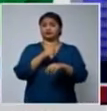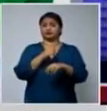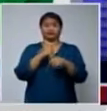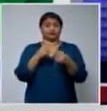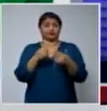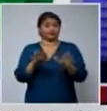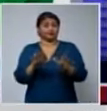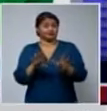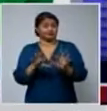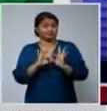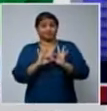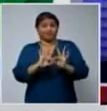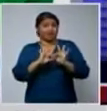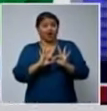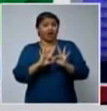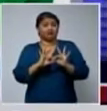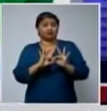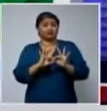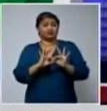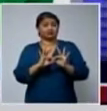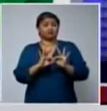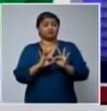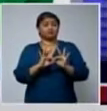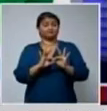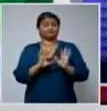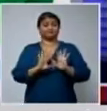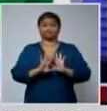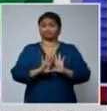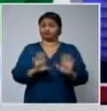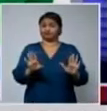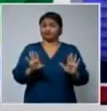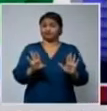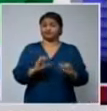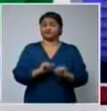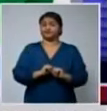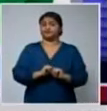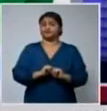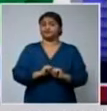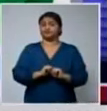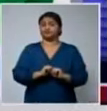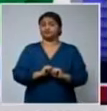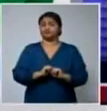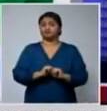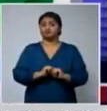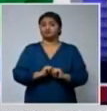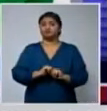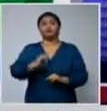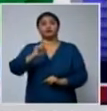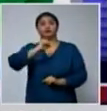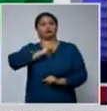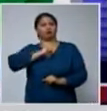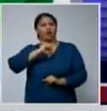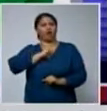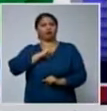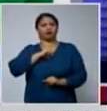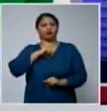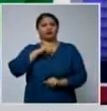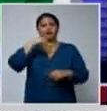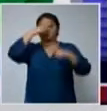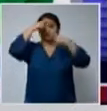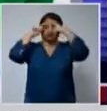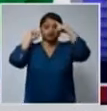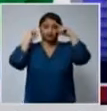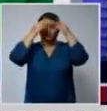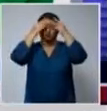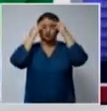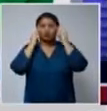reiteraba, de ingreso hospitalario, hace un episodio de falta de aire, sudoración, hace una